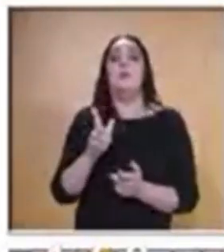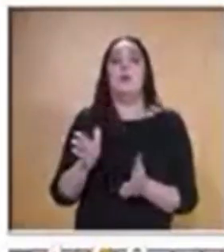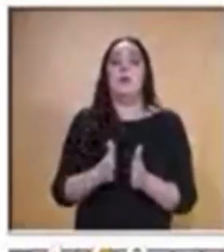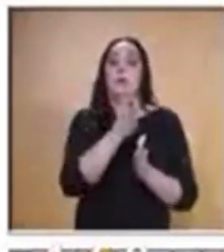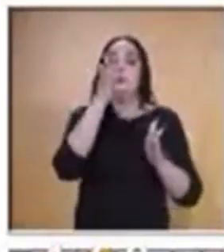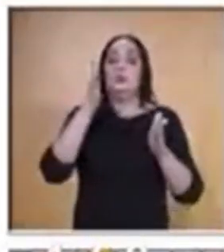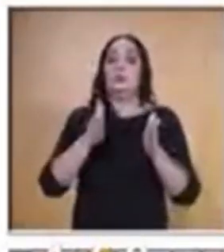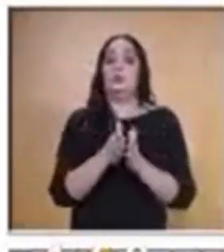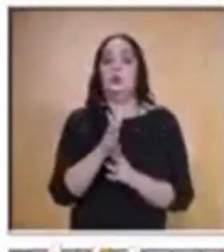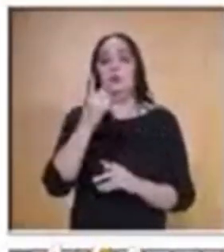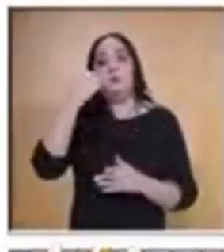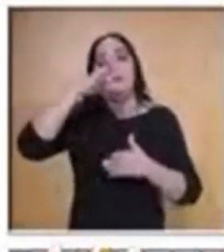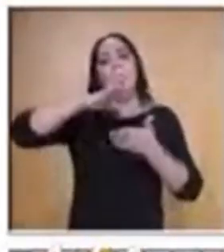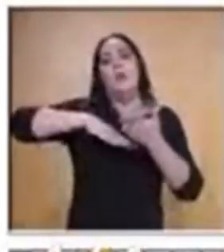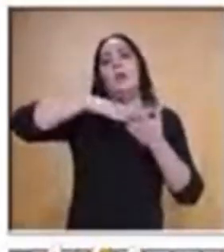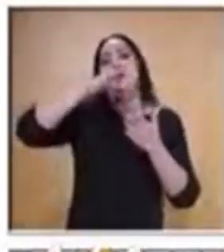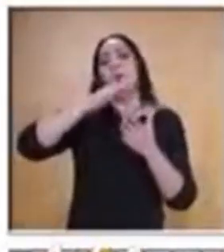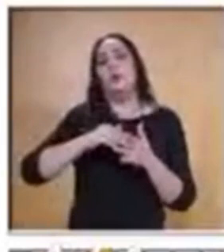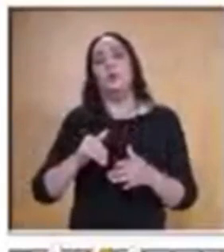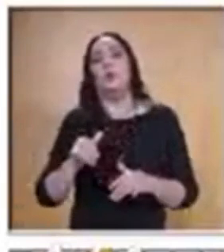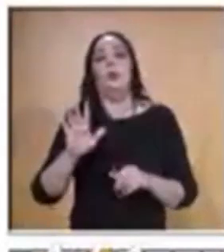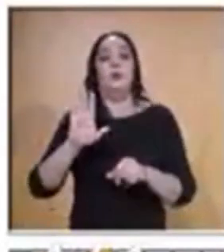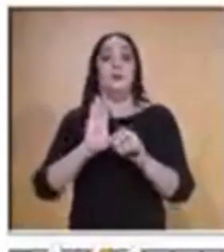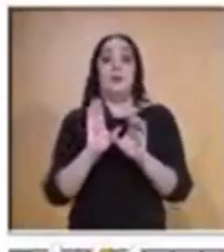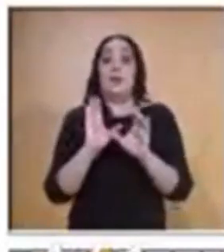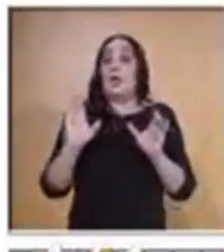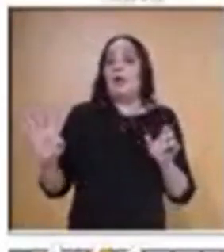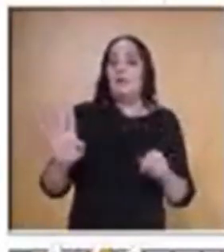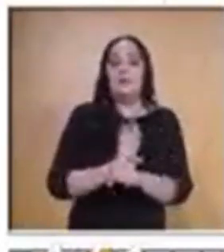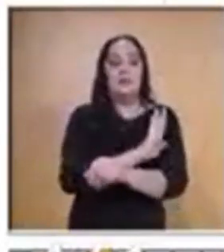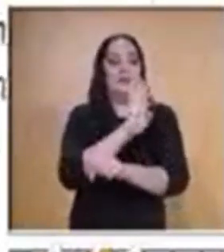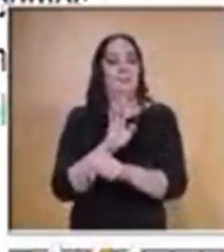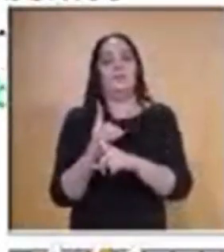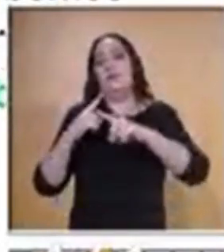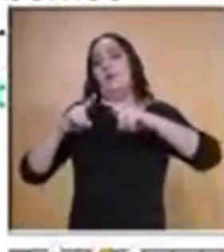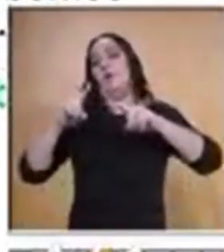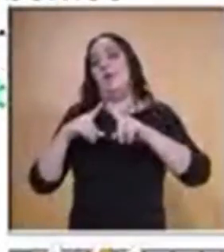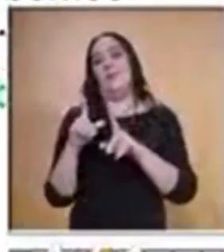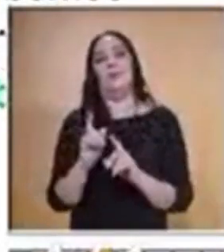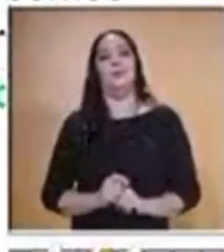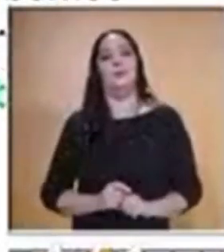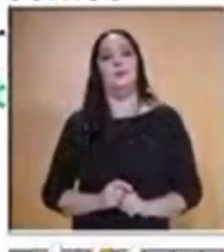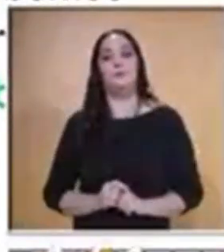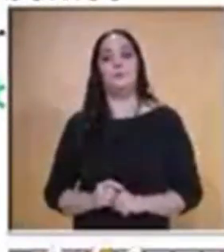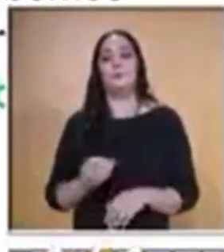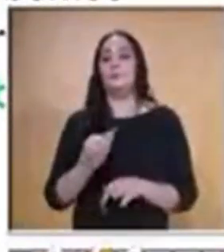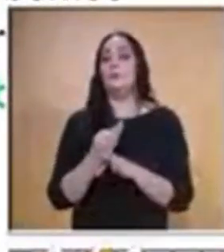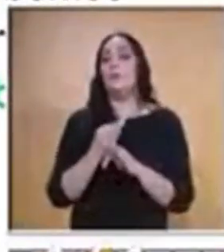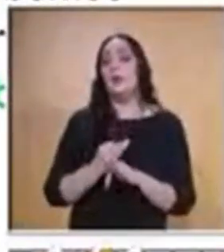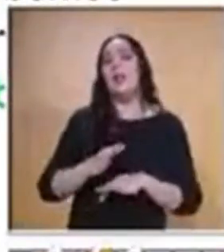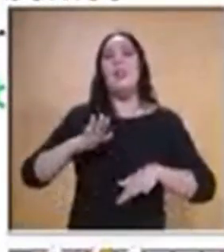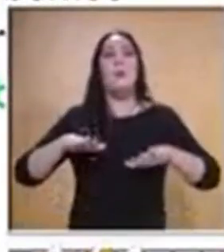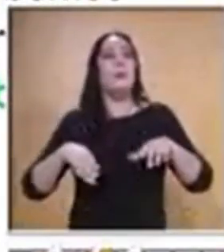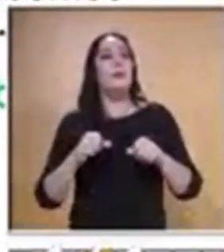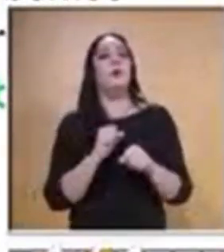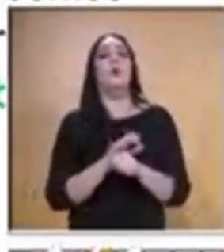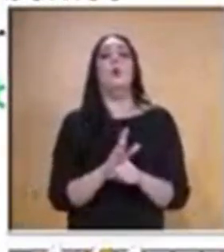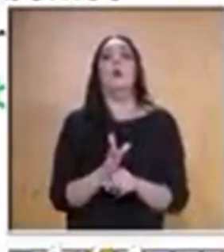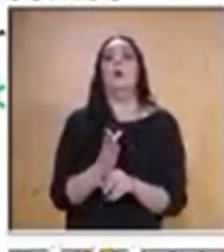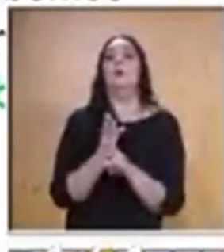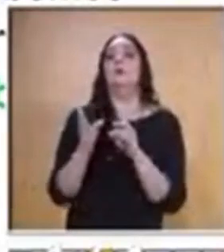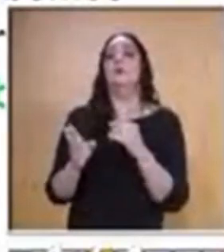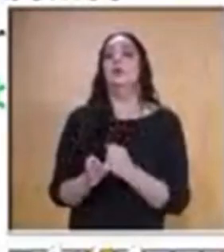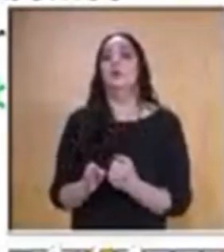y los pigmentos, los cables eléctricos, etc. La sociedad actual depende de los recursos minerales y de